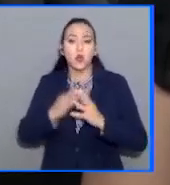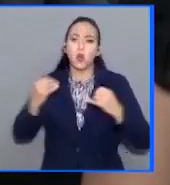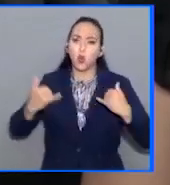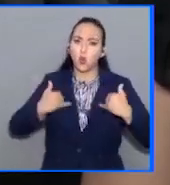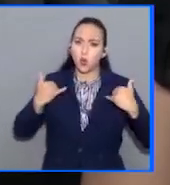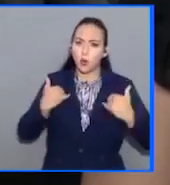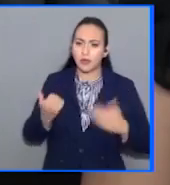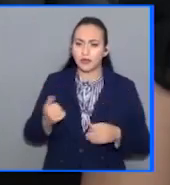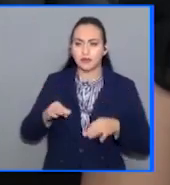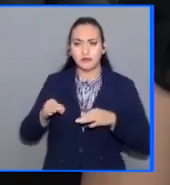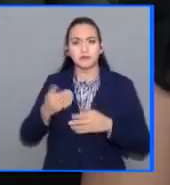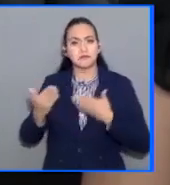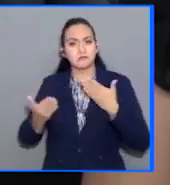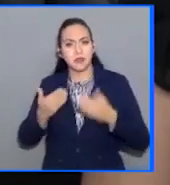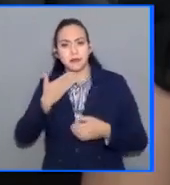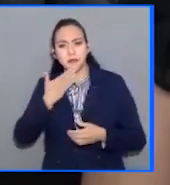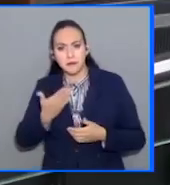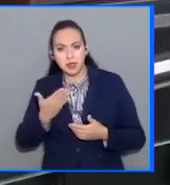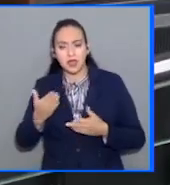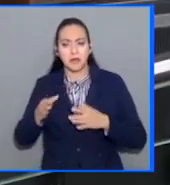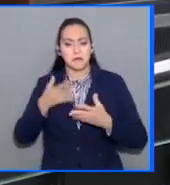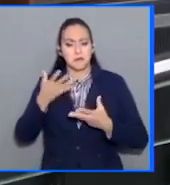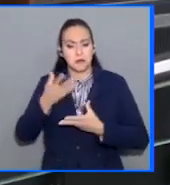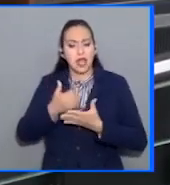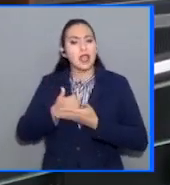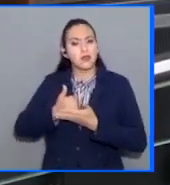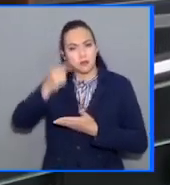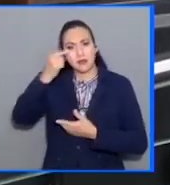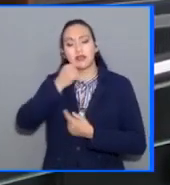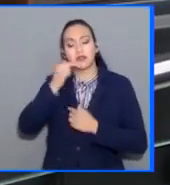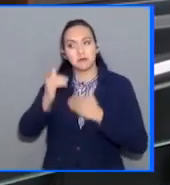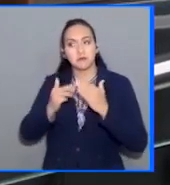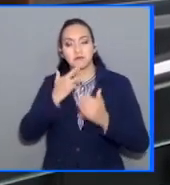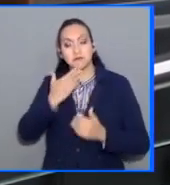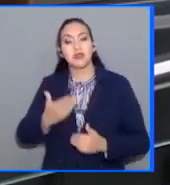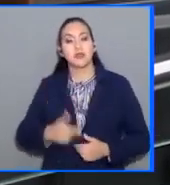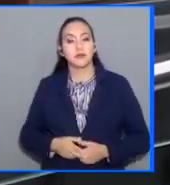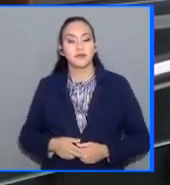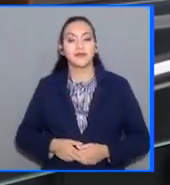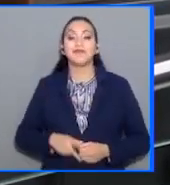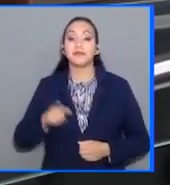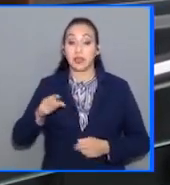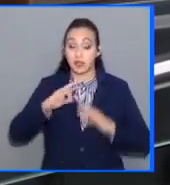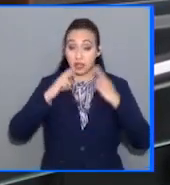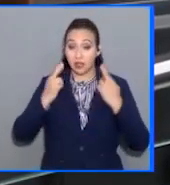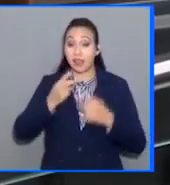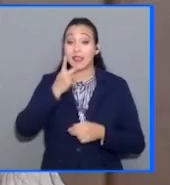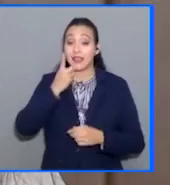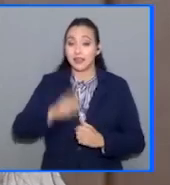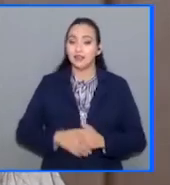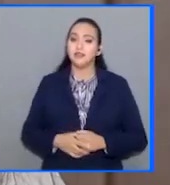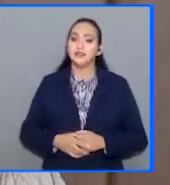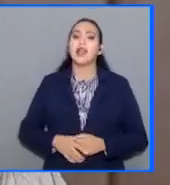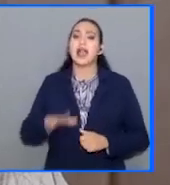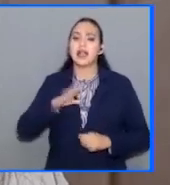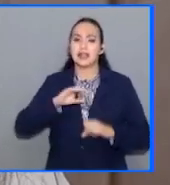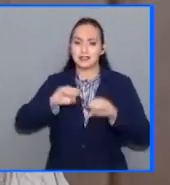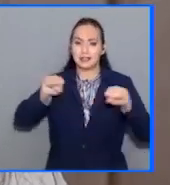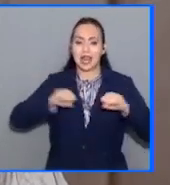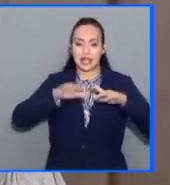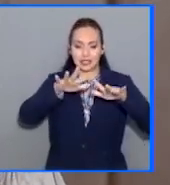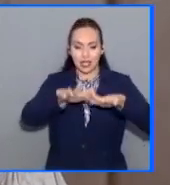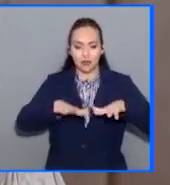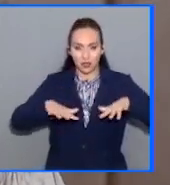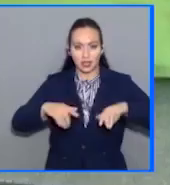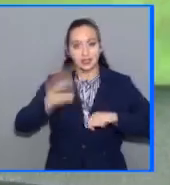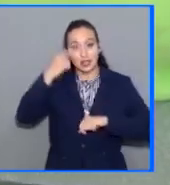ayudar pues a formar su resiliencia. En el encuentro detallaron el funcionamiento de las salas de audiencia para personas en condición